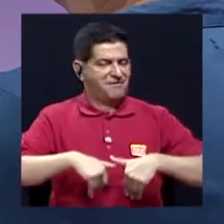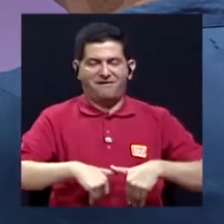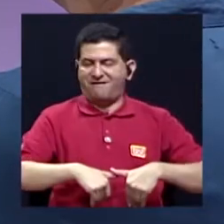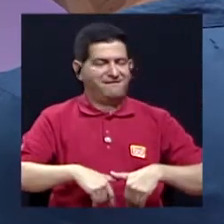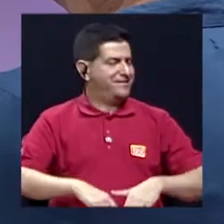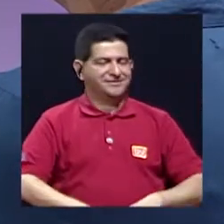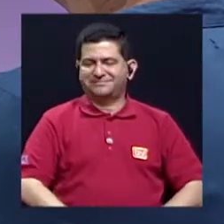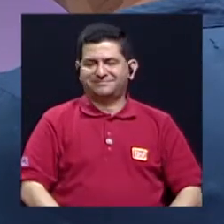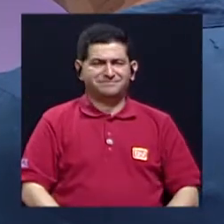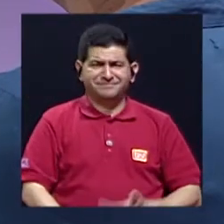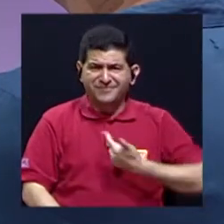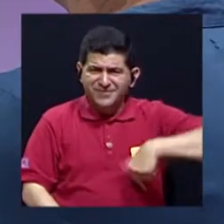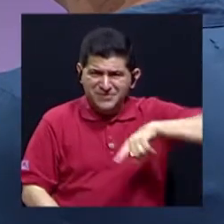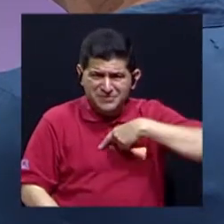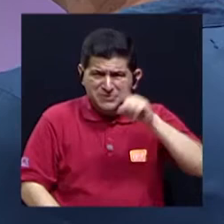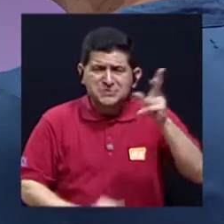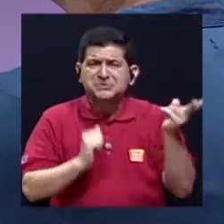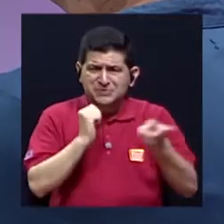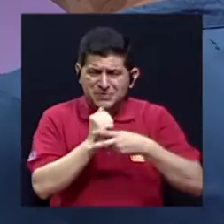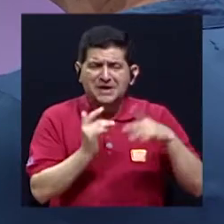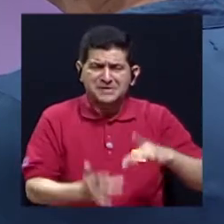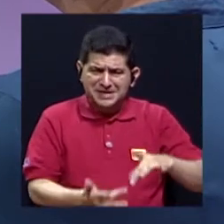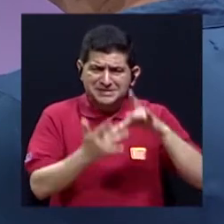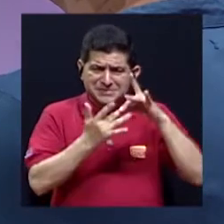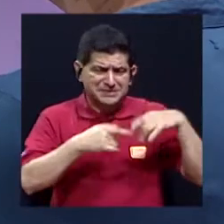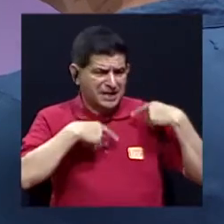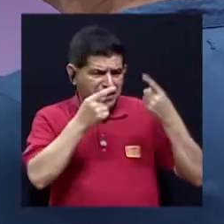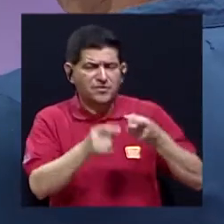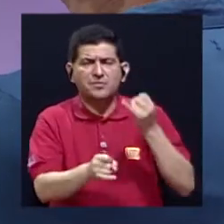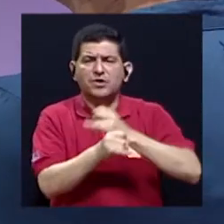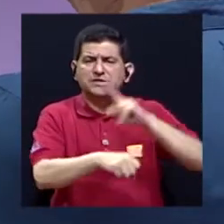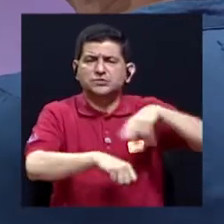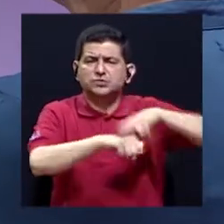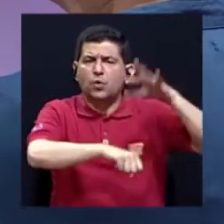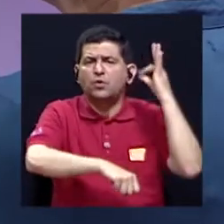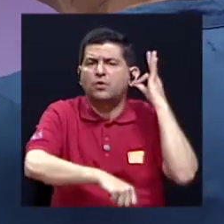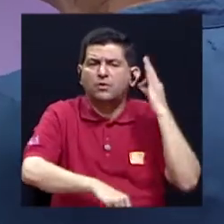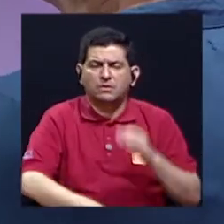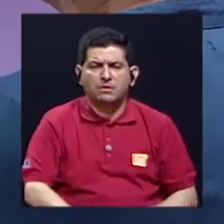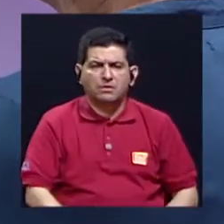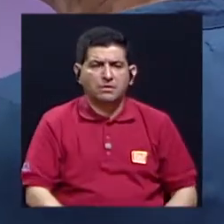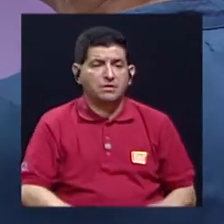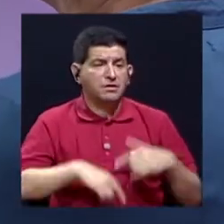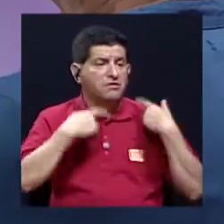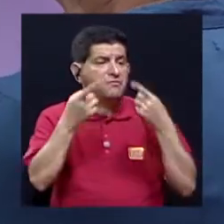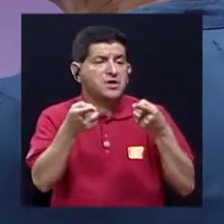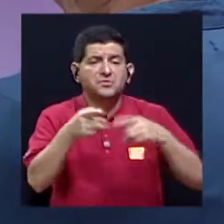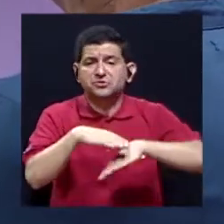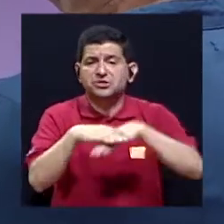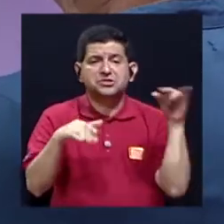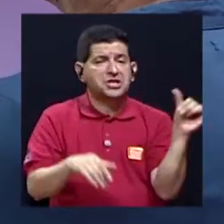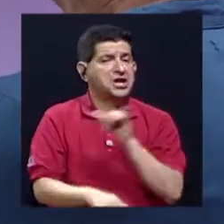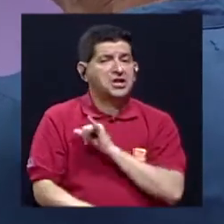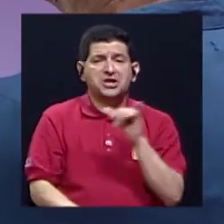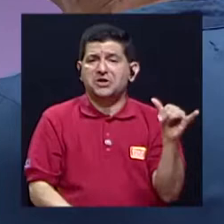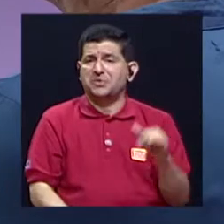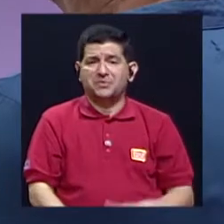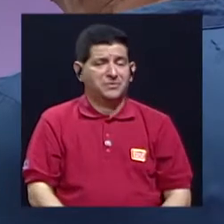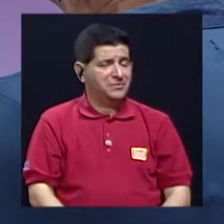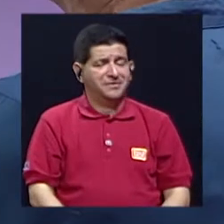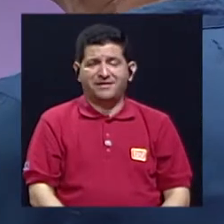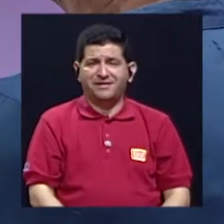una, nosotros en una ocasión especial acudimos al INAMO y entramos y salimos igual, o sea, no se nos